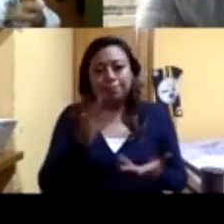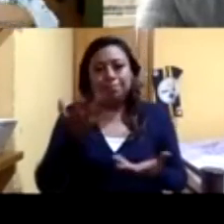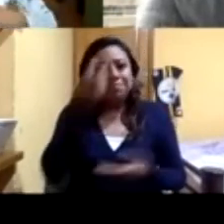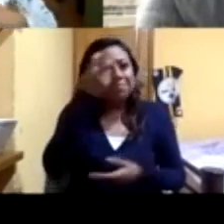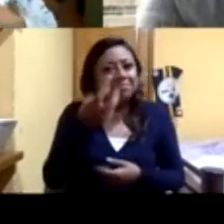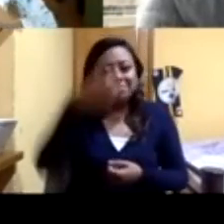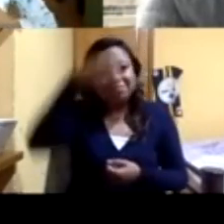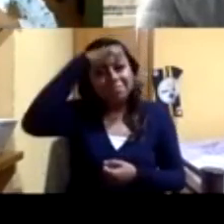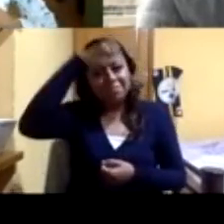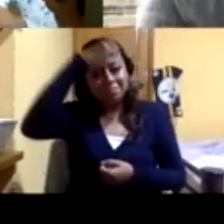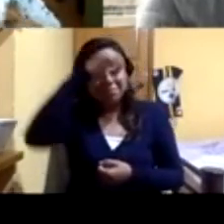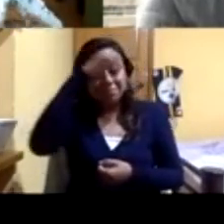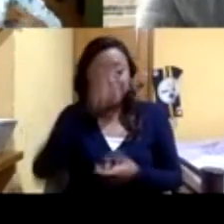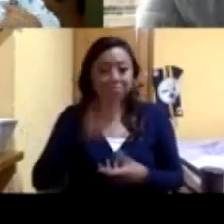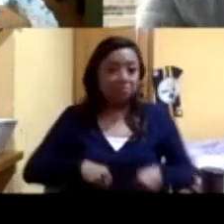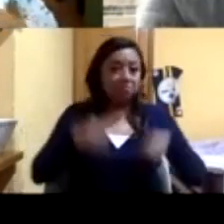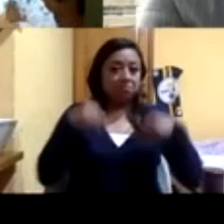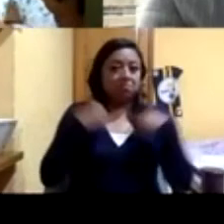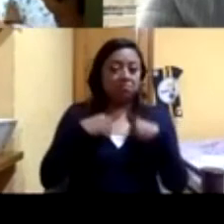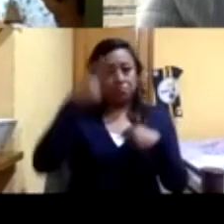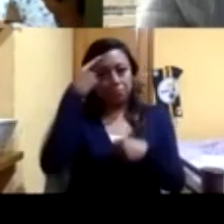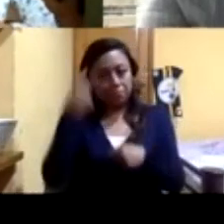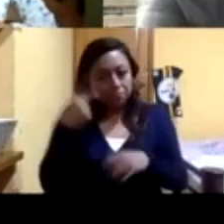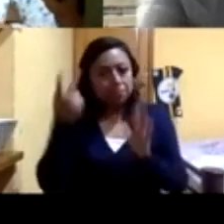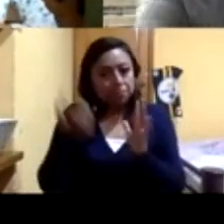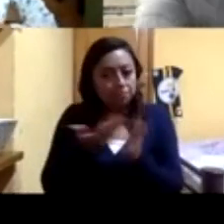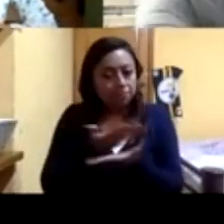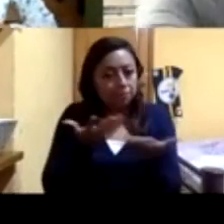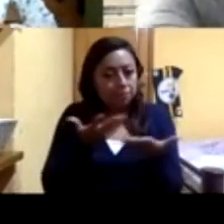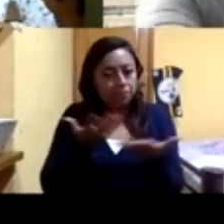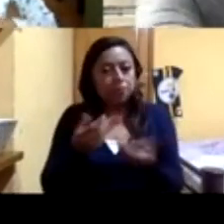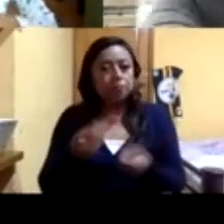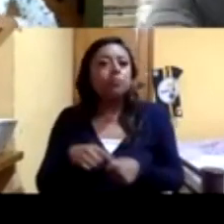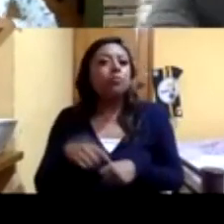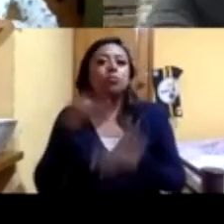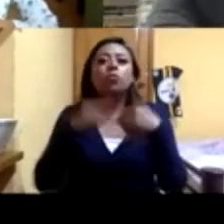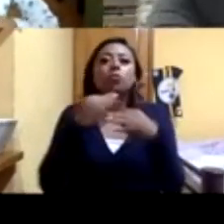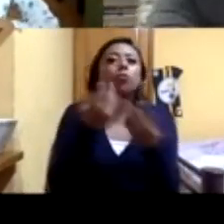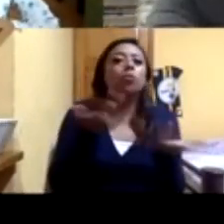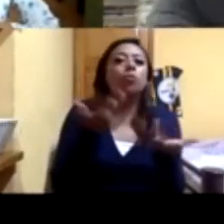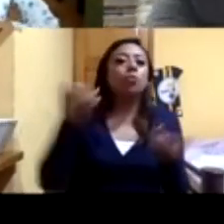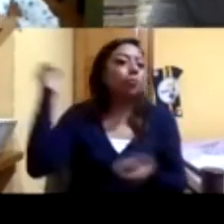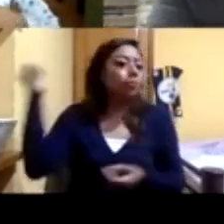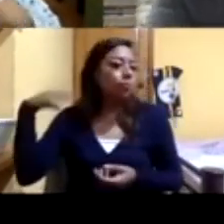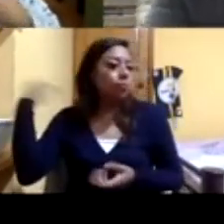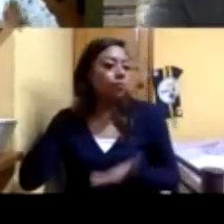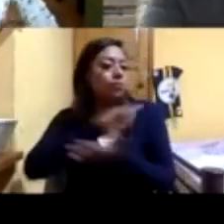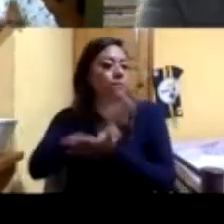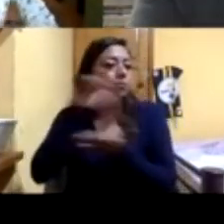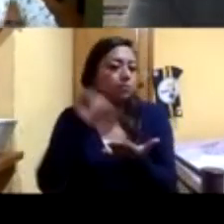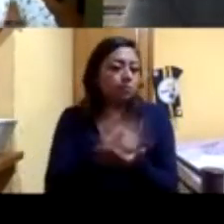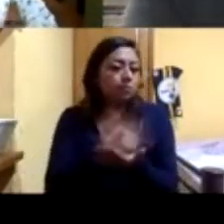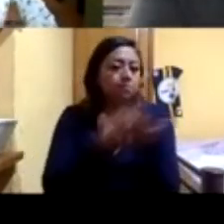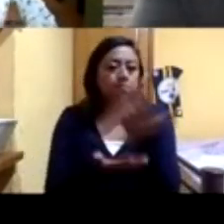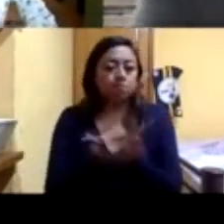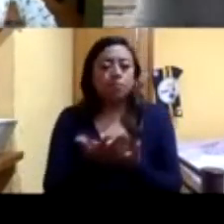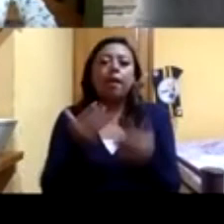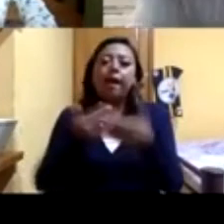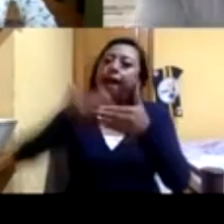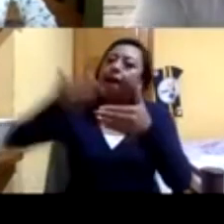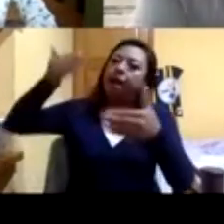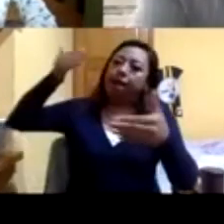para recapitular todo lo que hizo la Asamblea Legislativa de manera previa y en el caso